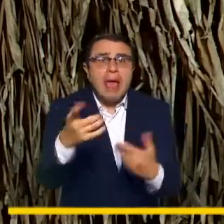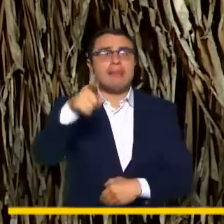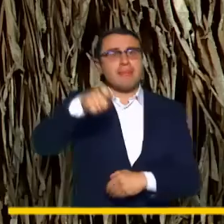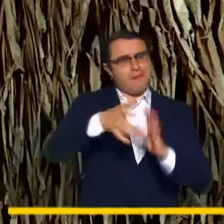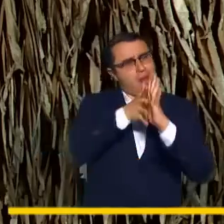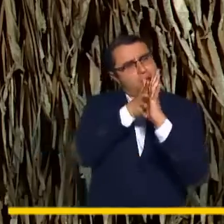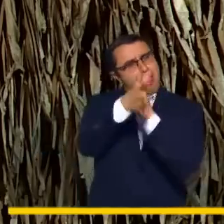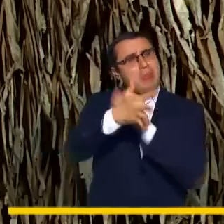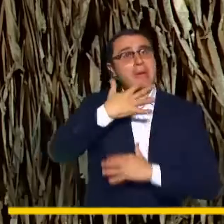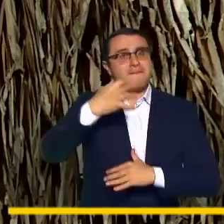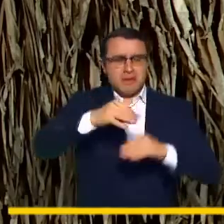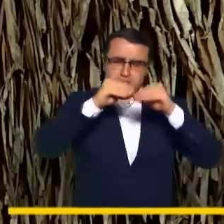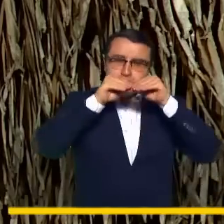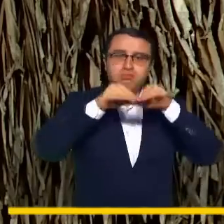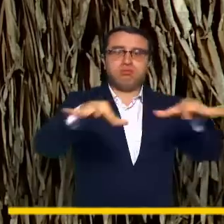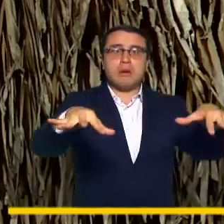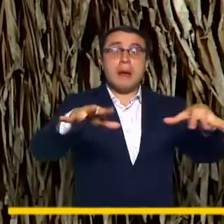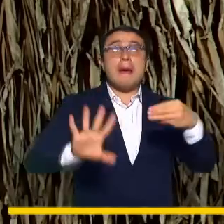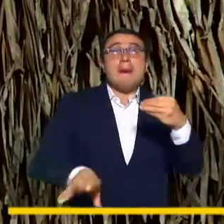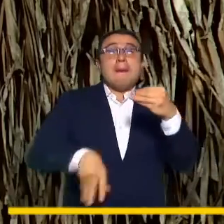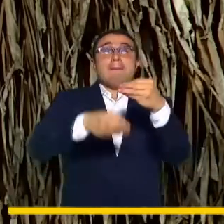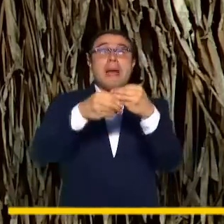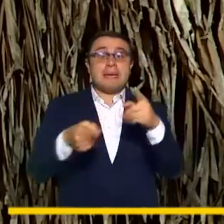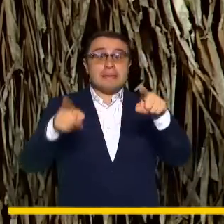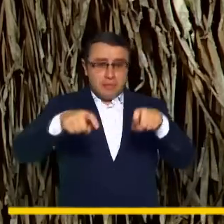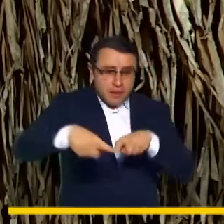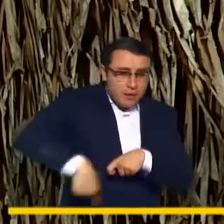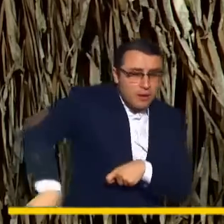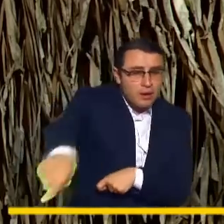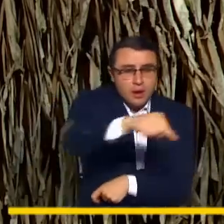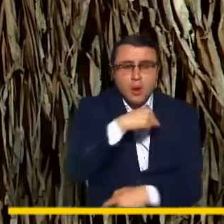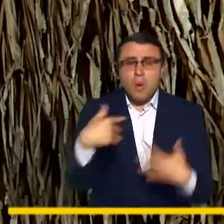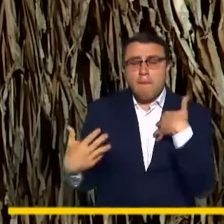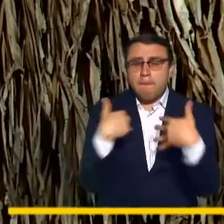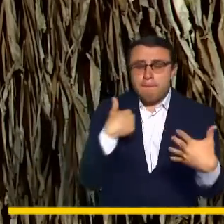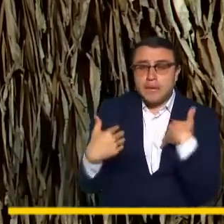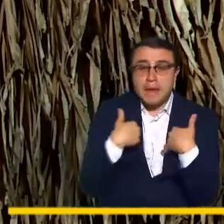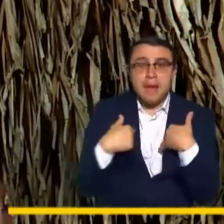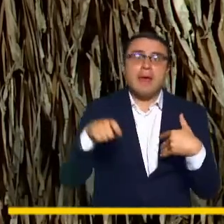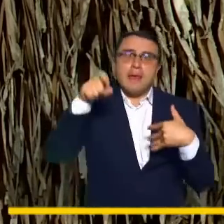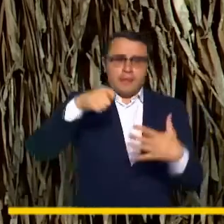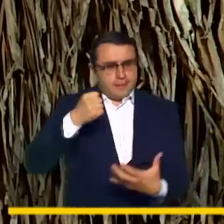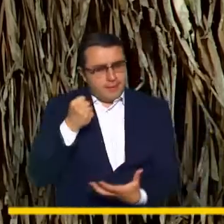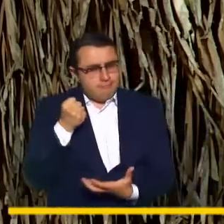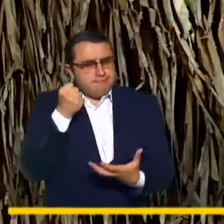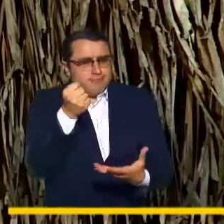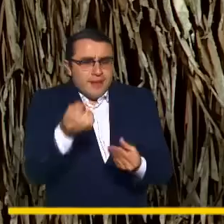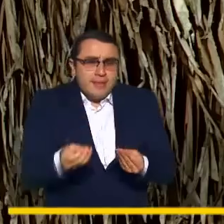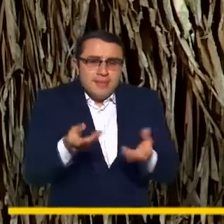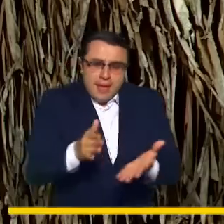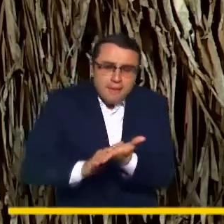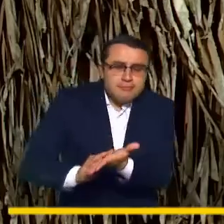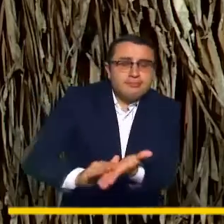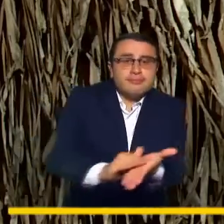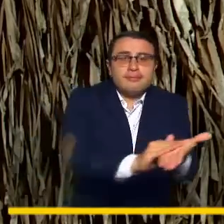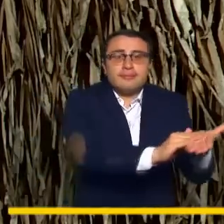Pero tiene que haber también un momento de reparación de las víctimas, y en parte este pequeño